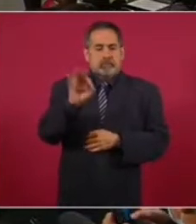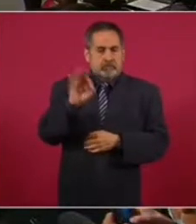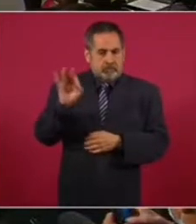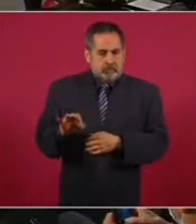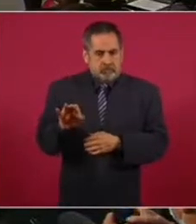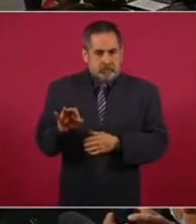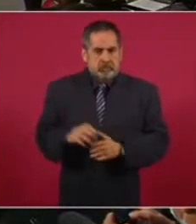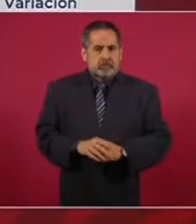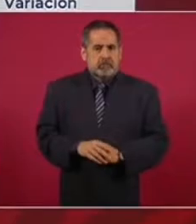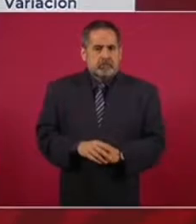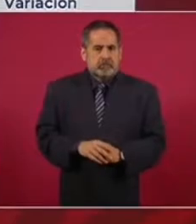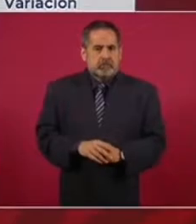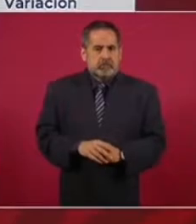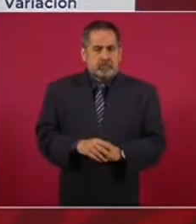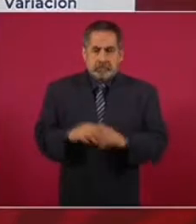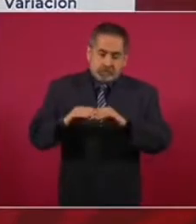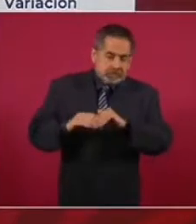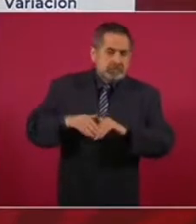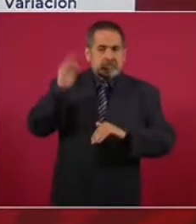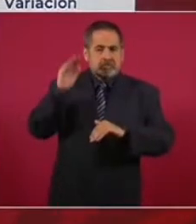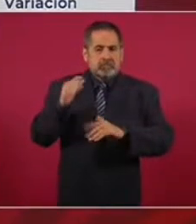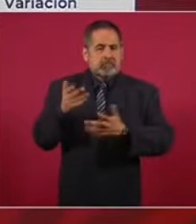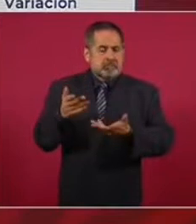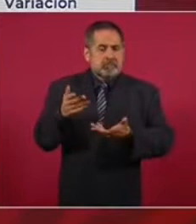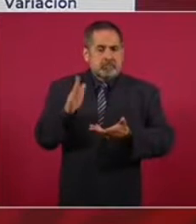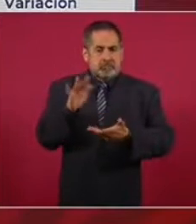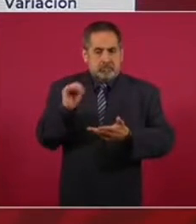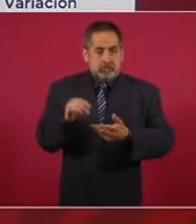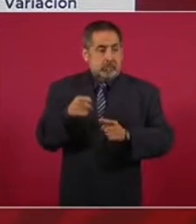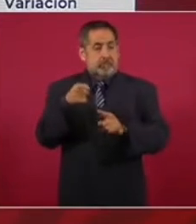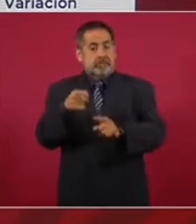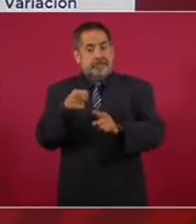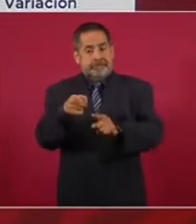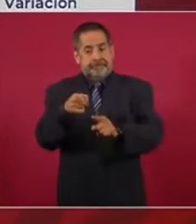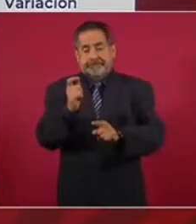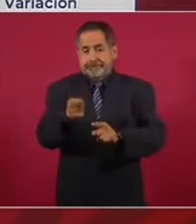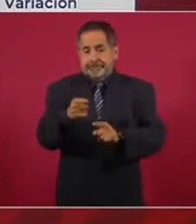59% de incremento. Y aquí viene